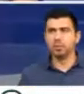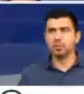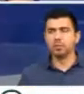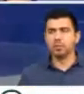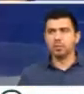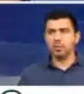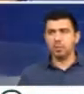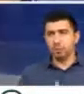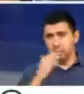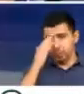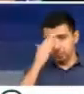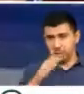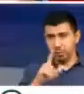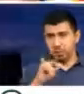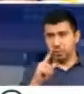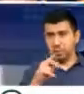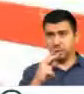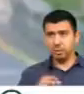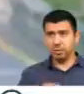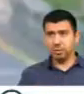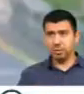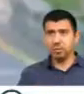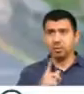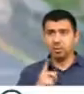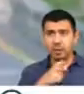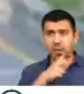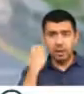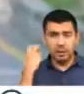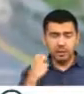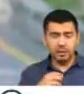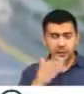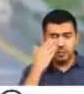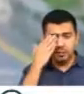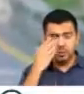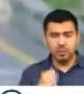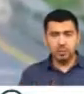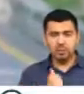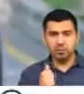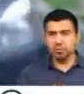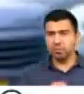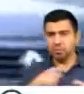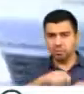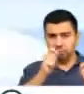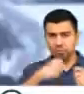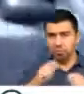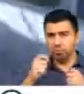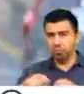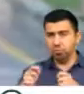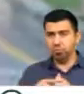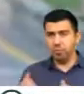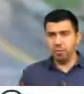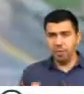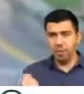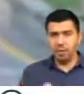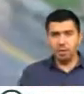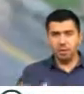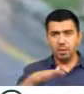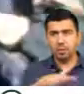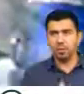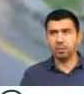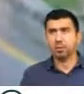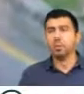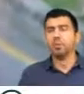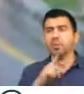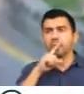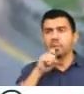hola qué tal muy buenas tardes pues esta carne ilegal está siendo llevada a todas las plazas de mercado del área metropolitana de bucaramanga así lo afirmó a sus